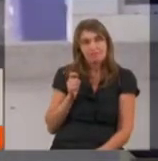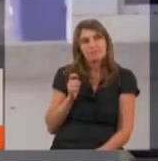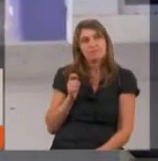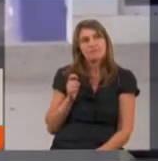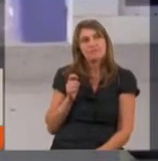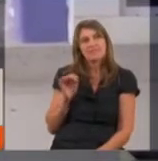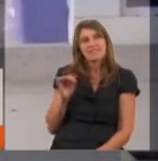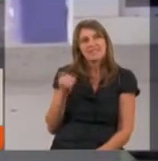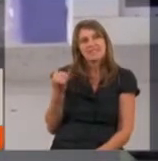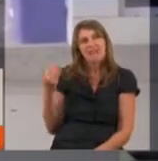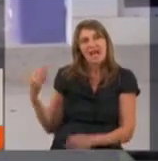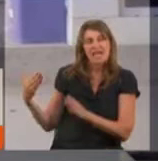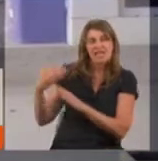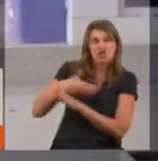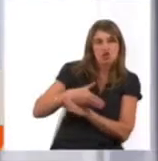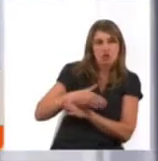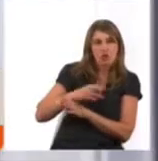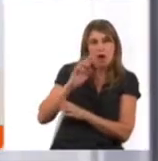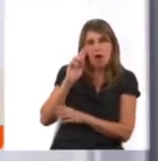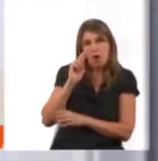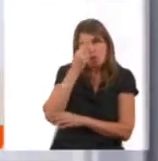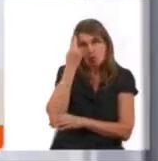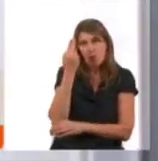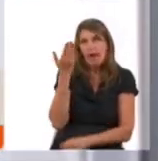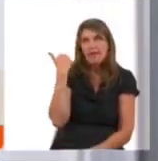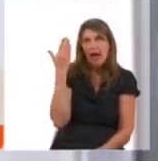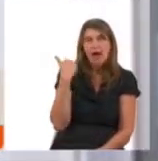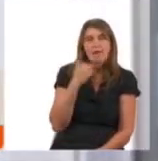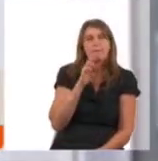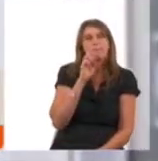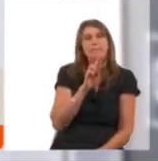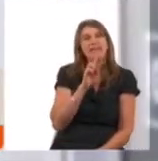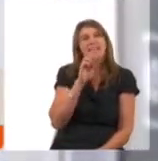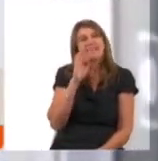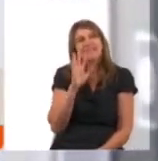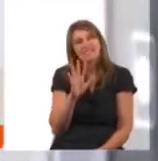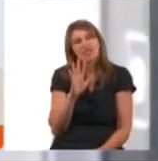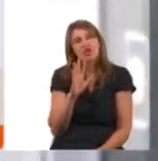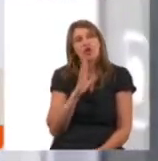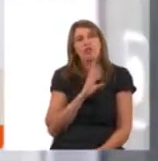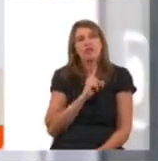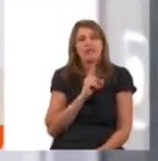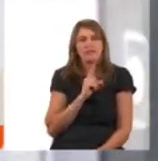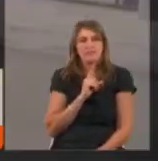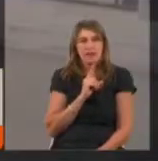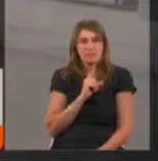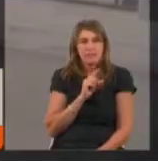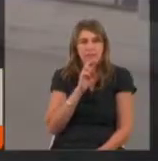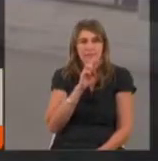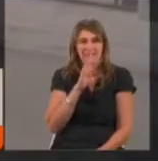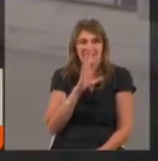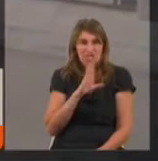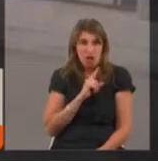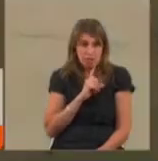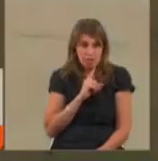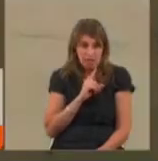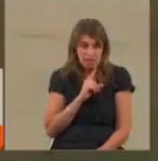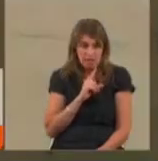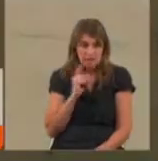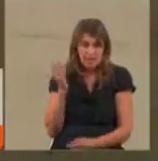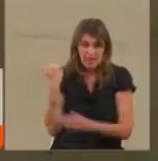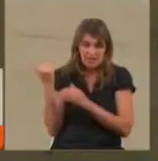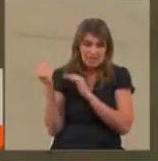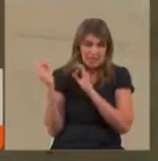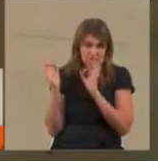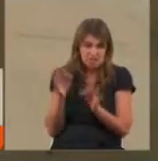Uruguay hasta el 25 de diciembre. ¿Qué pasa con las otras personas? Tendrán